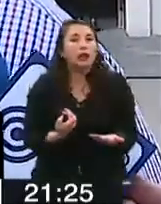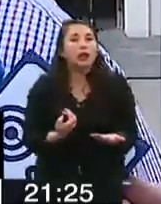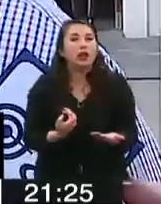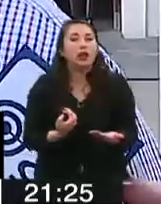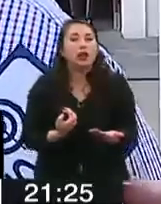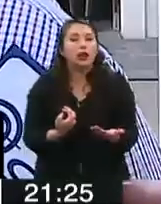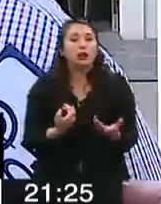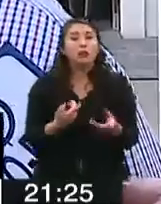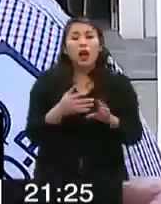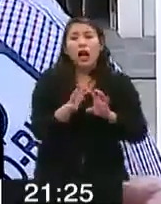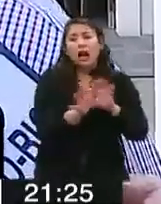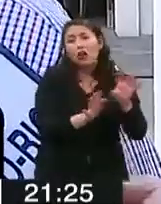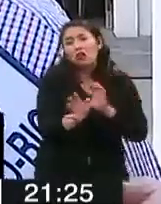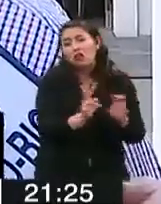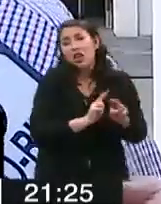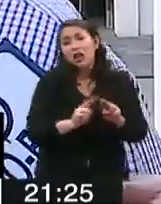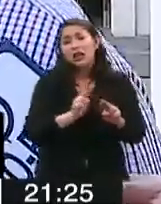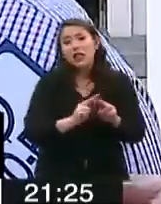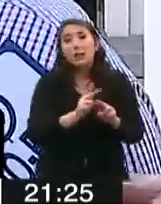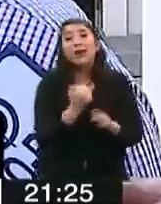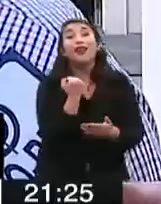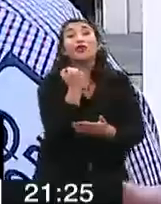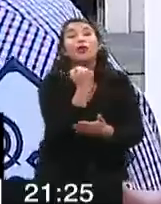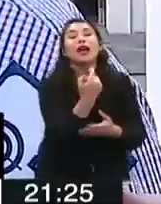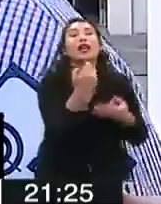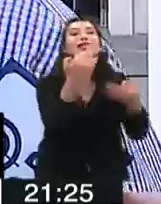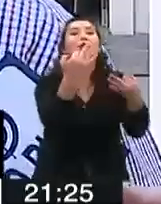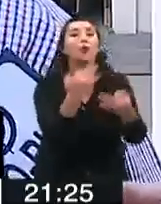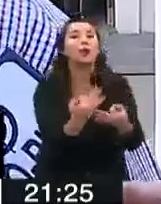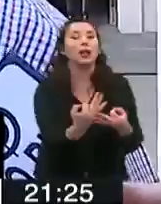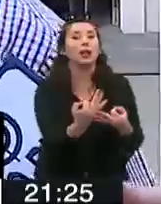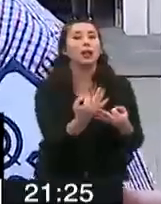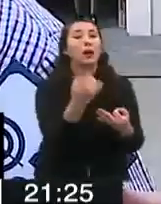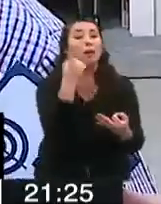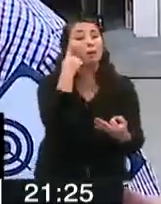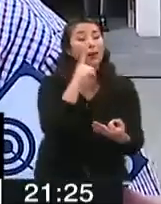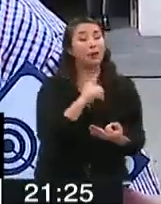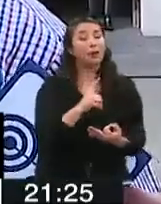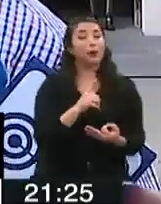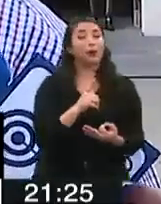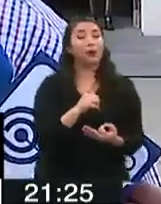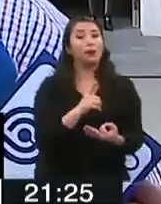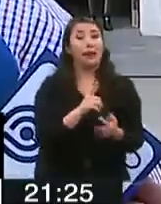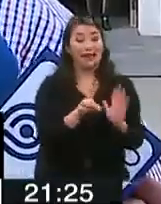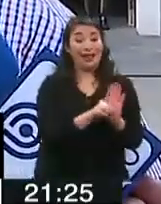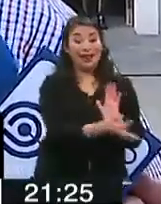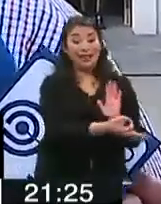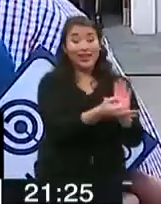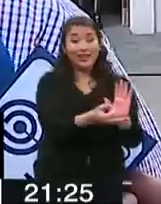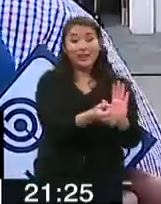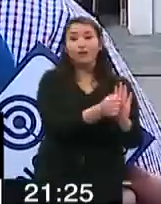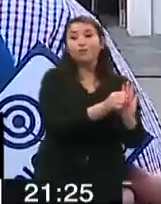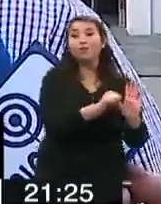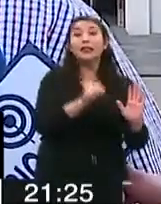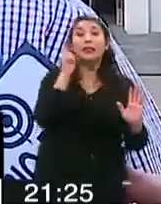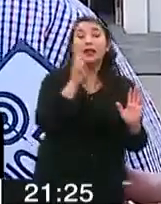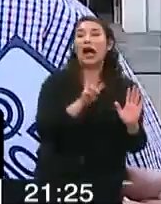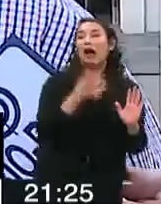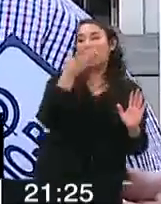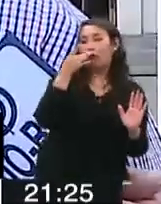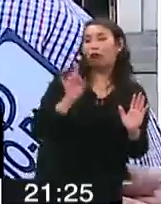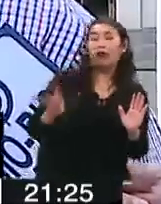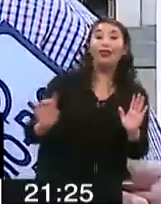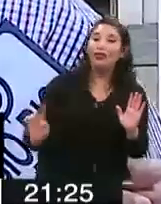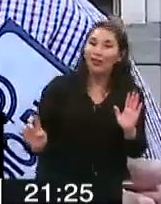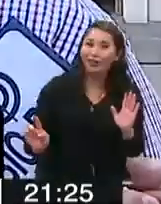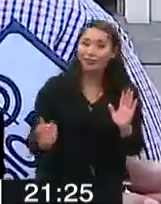es realizar acciones en pro de la seguridad sin perjuicio, dice la ley, sin perjuicio de lo que le corresponde al Ministerio del